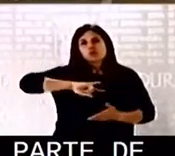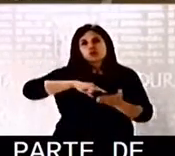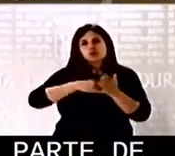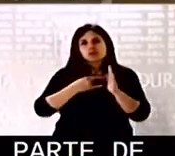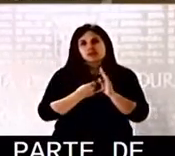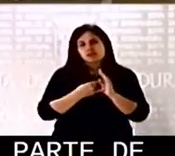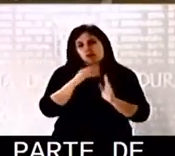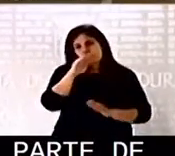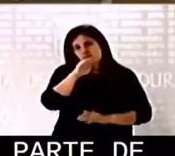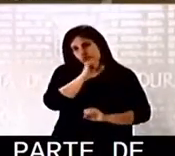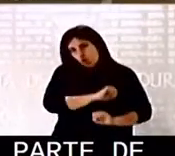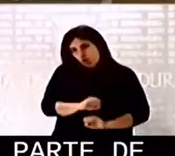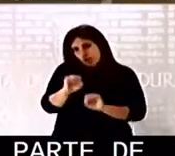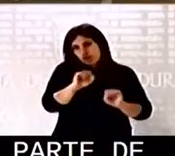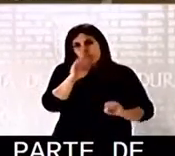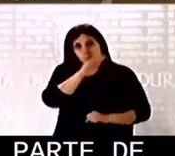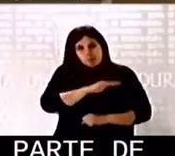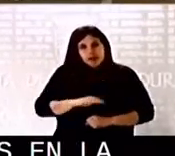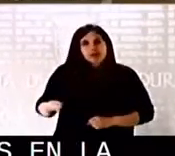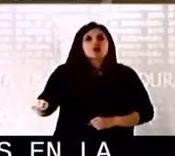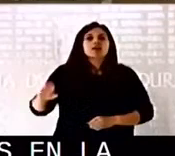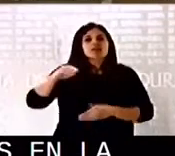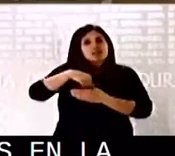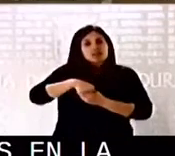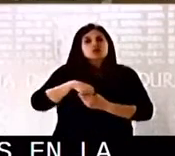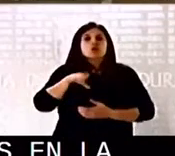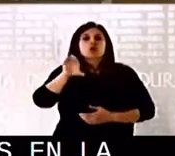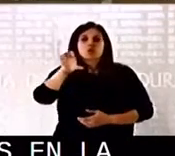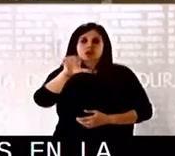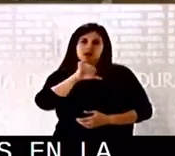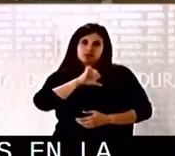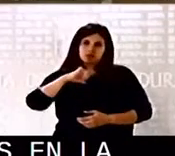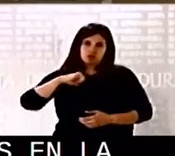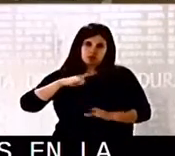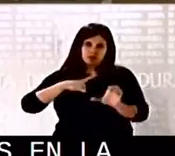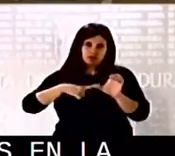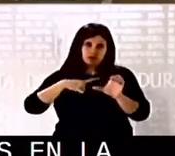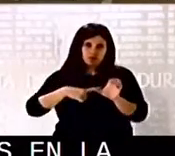de menores en la comunidad autónoma de Extremadura.